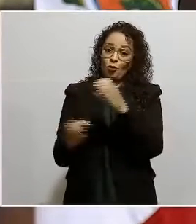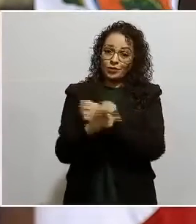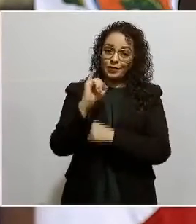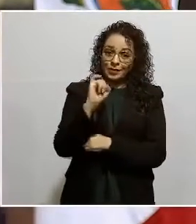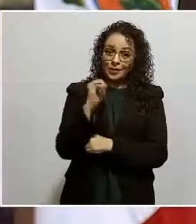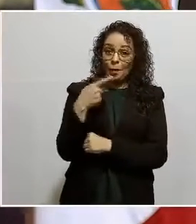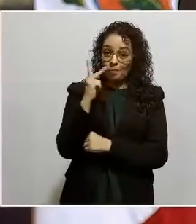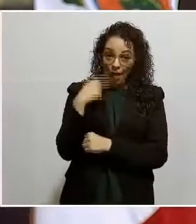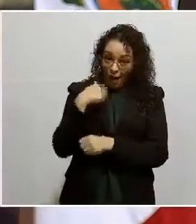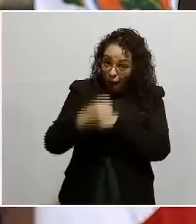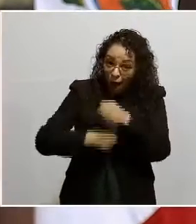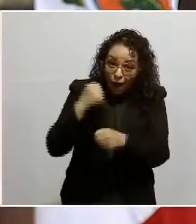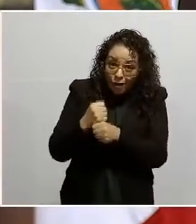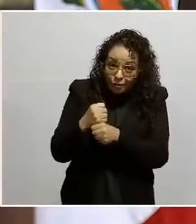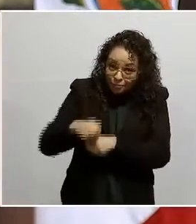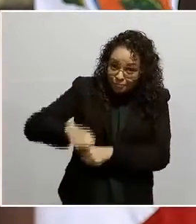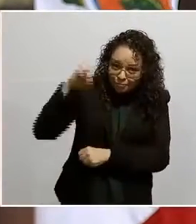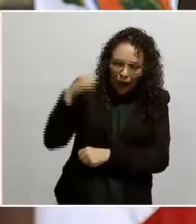menos edad.